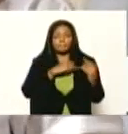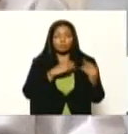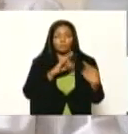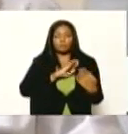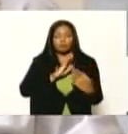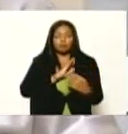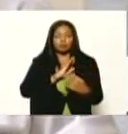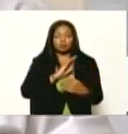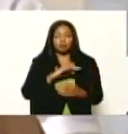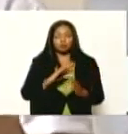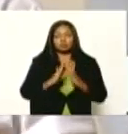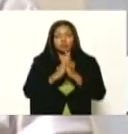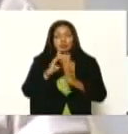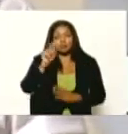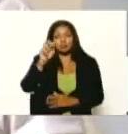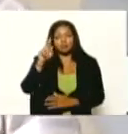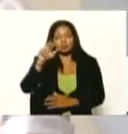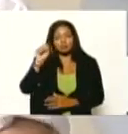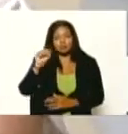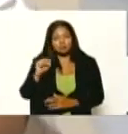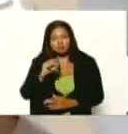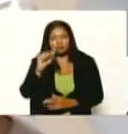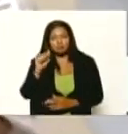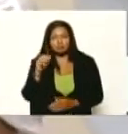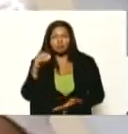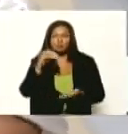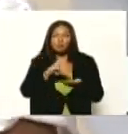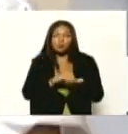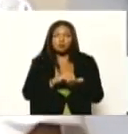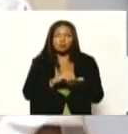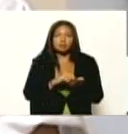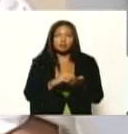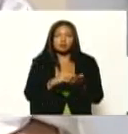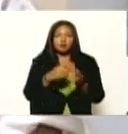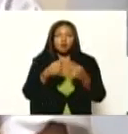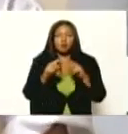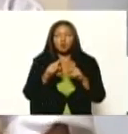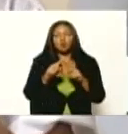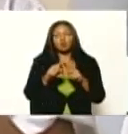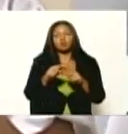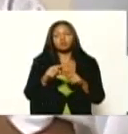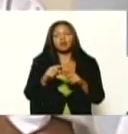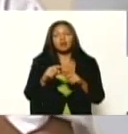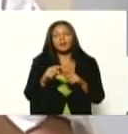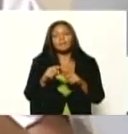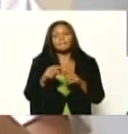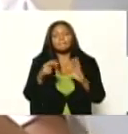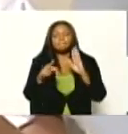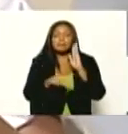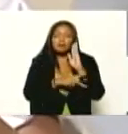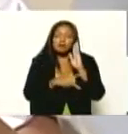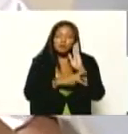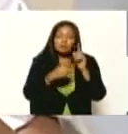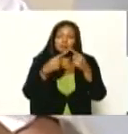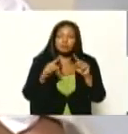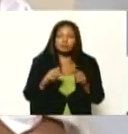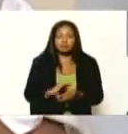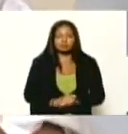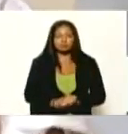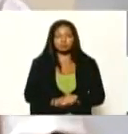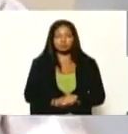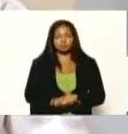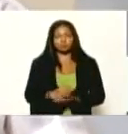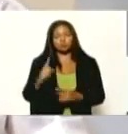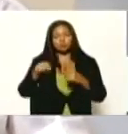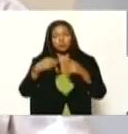la parroquia Santa Teresa, pero está ubicado en San Juan. Queremos, señor presidente, que nos tome para